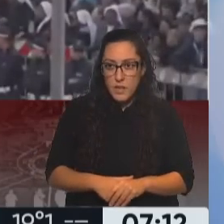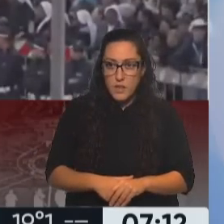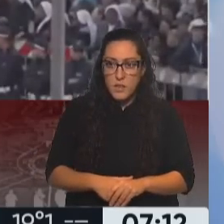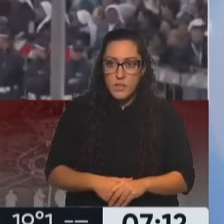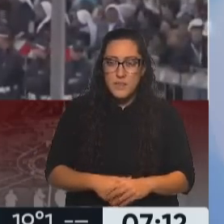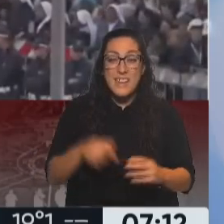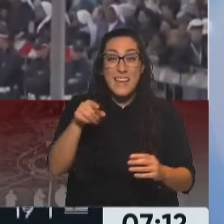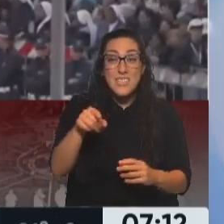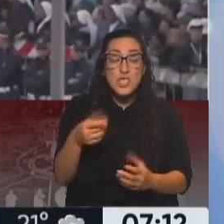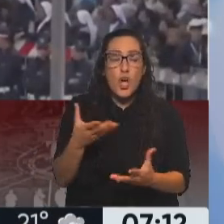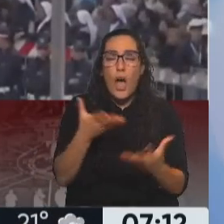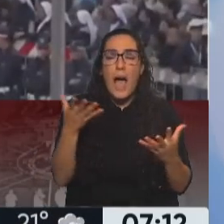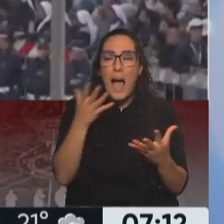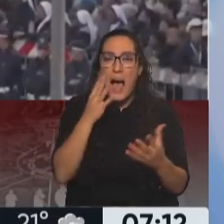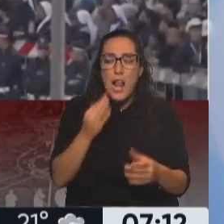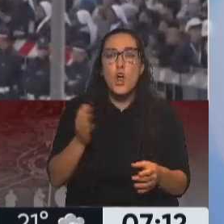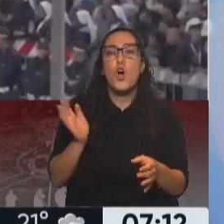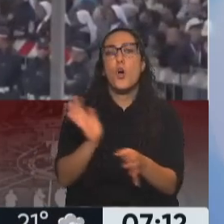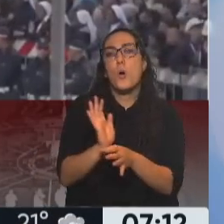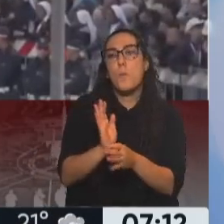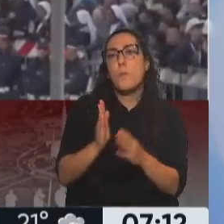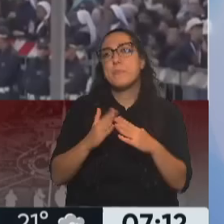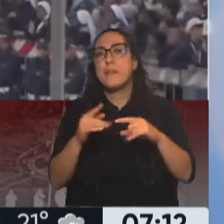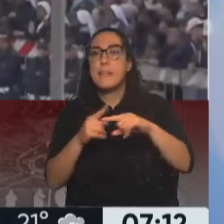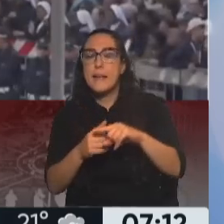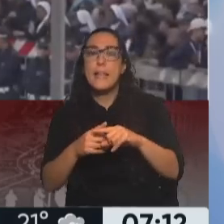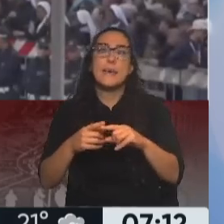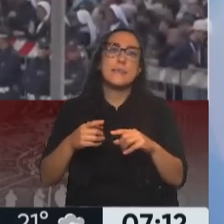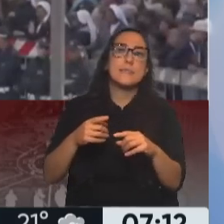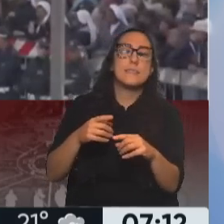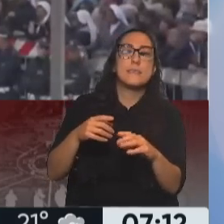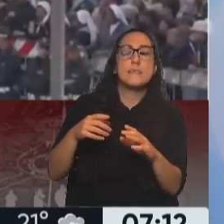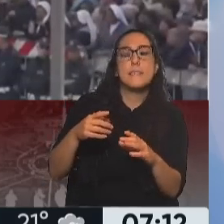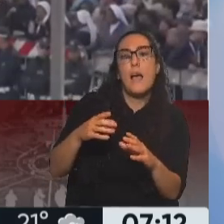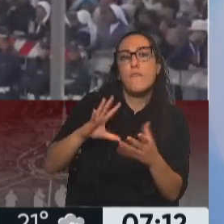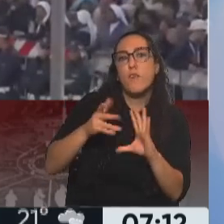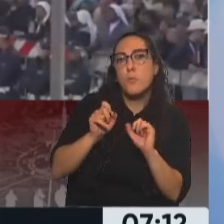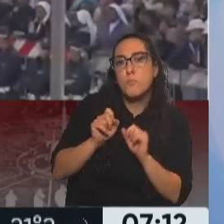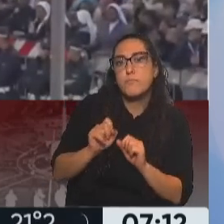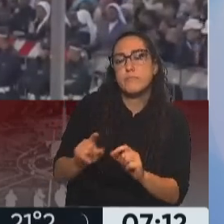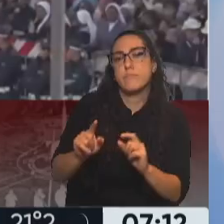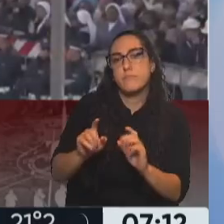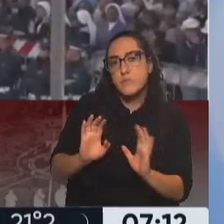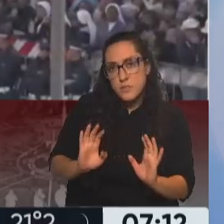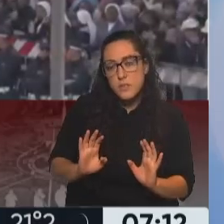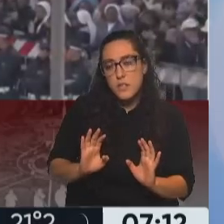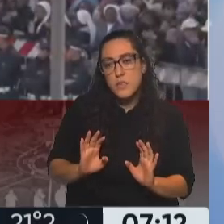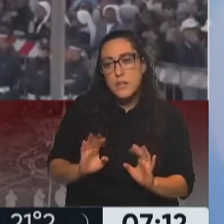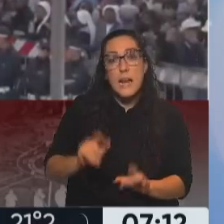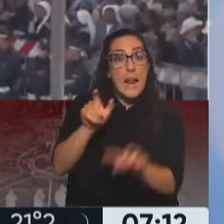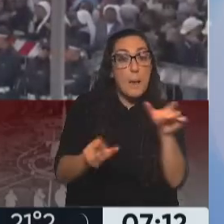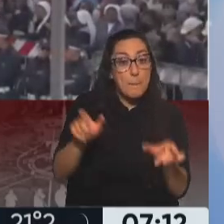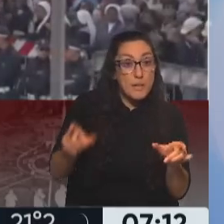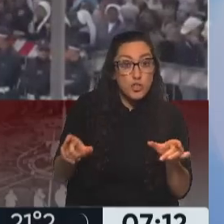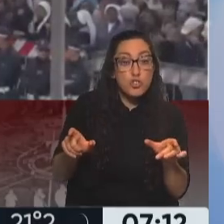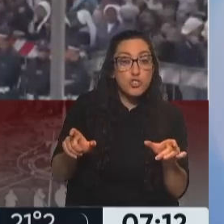especie de liturgia de la cosa, ¿no? Me parece que toda esa gente que estuvo con